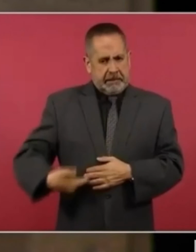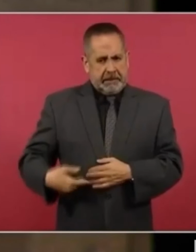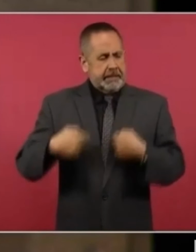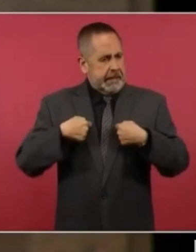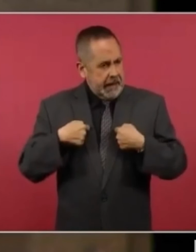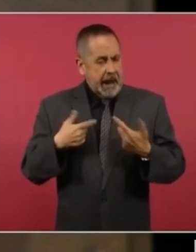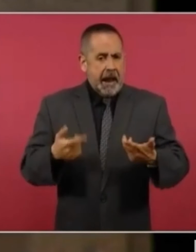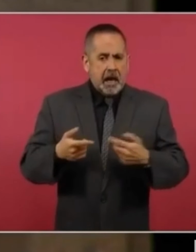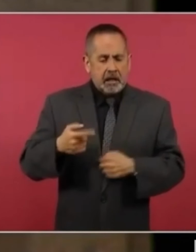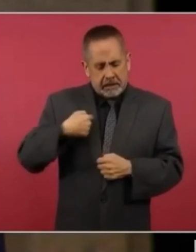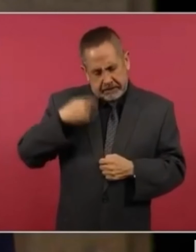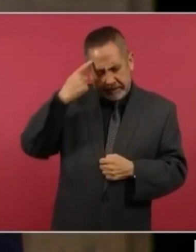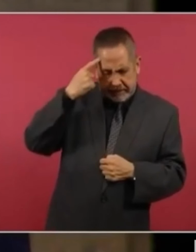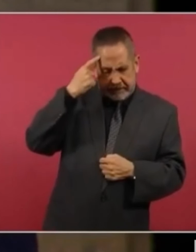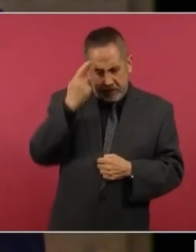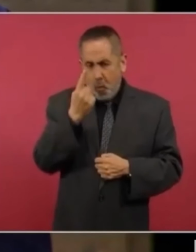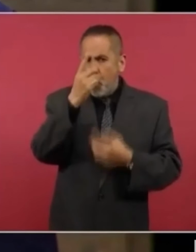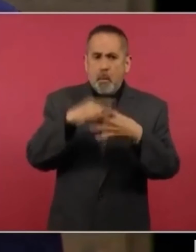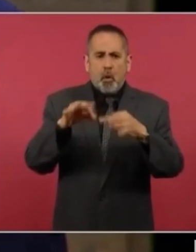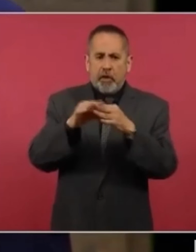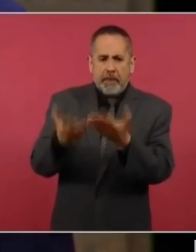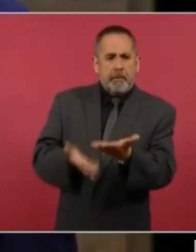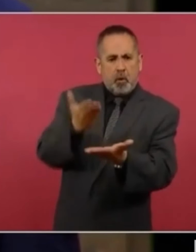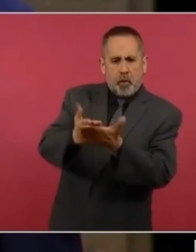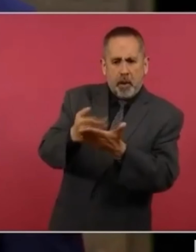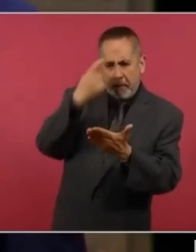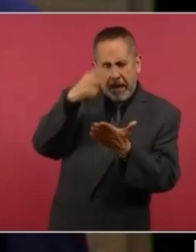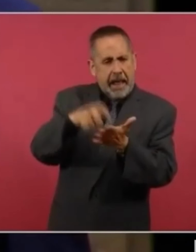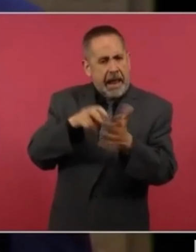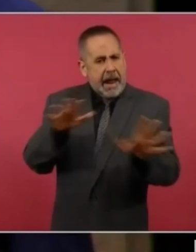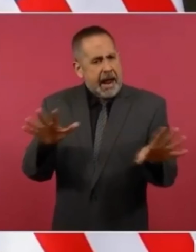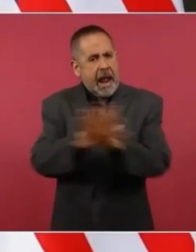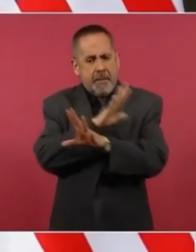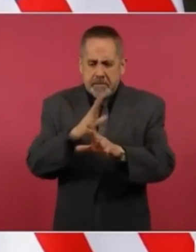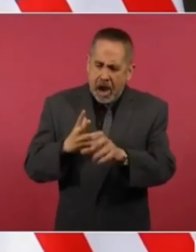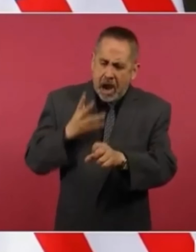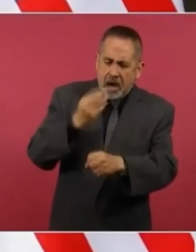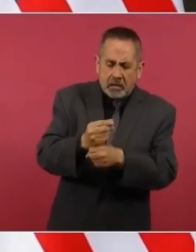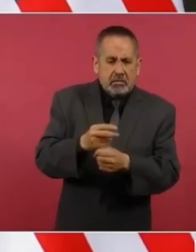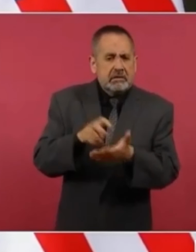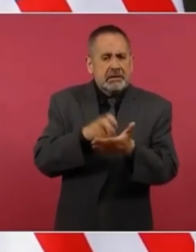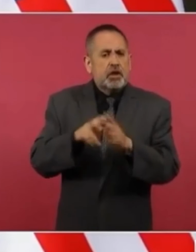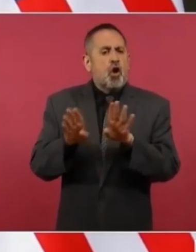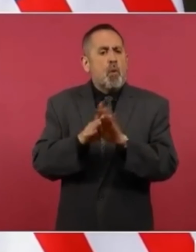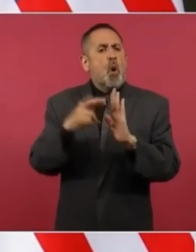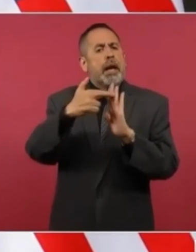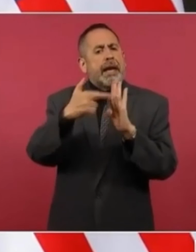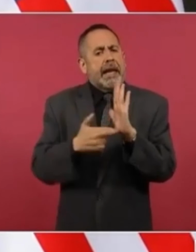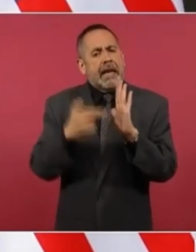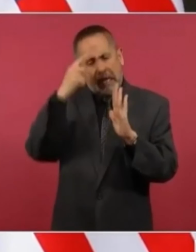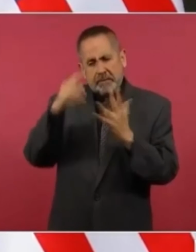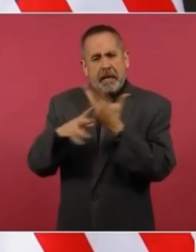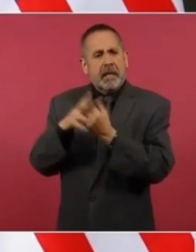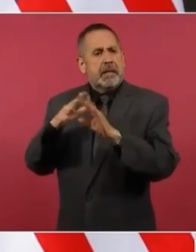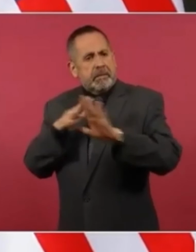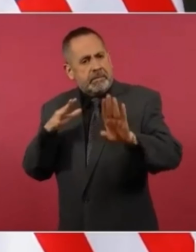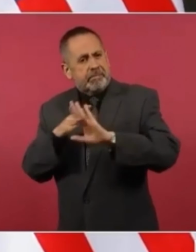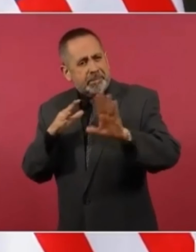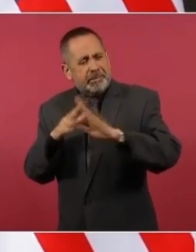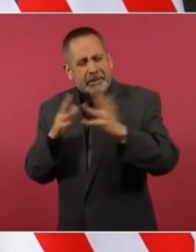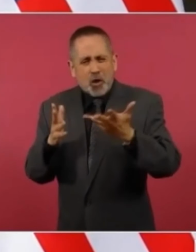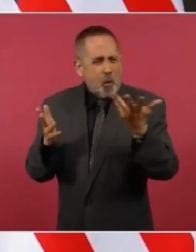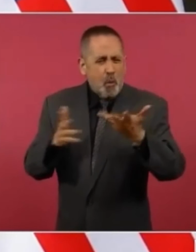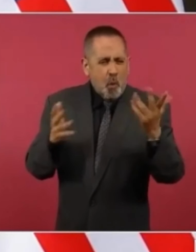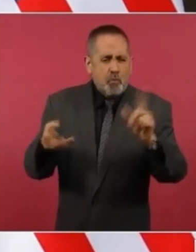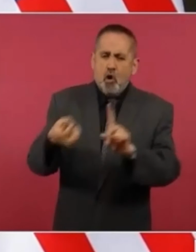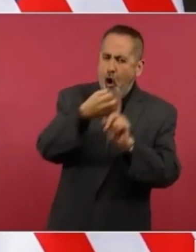el primer proyecto de ley importante que presenté fue para reformar el proceso de migración para que fuera más ordenado, para asegurar que